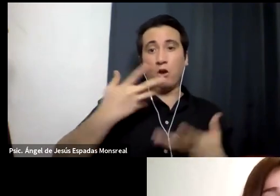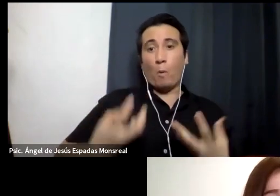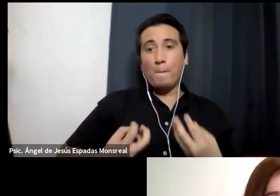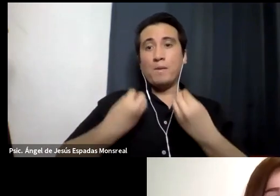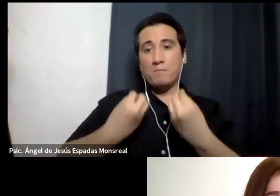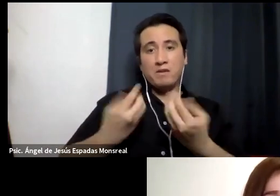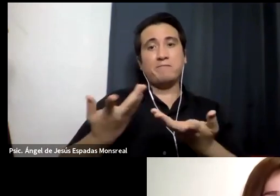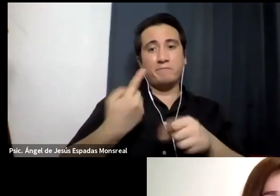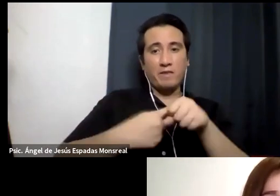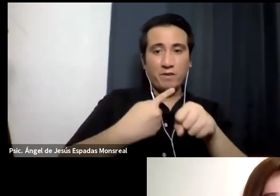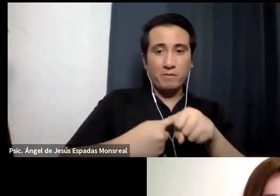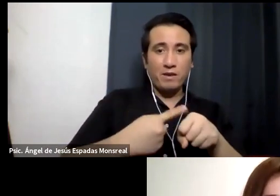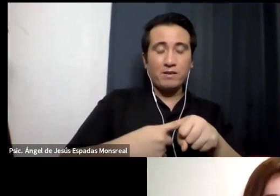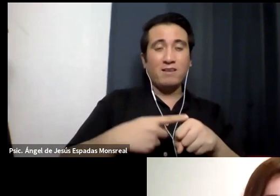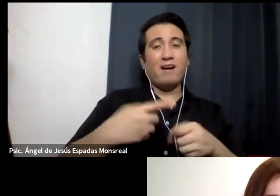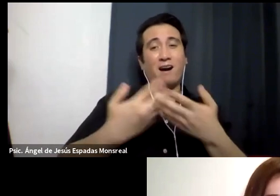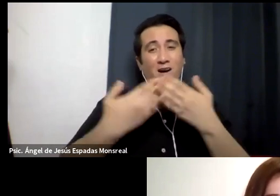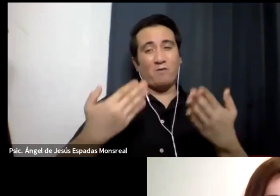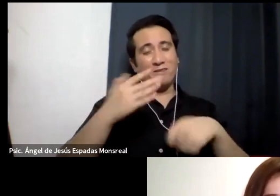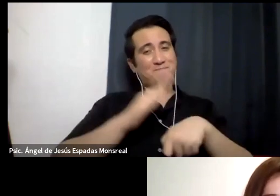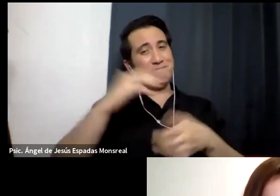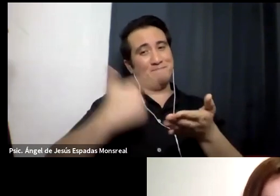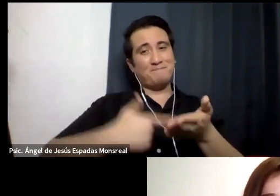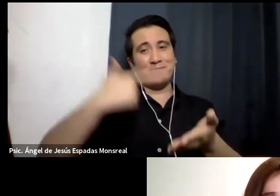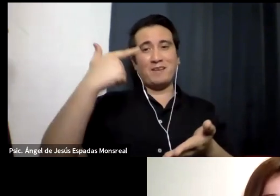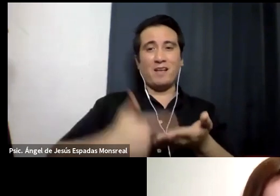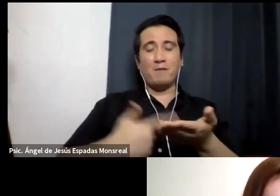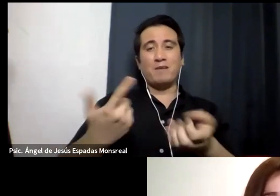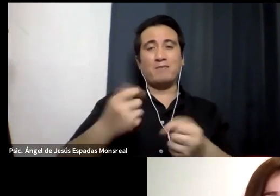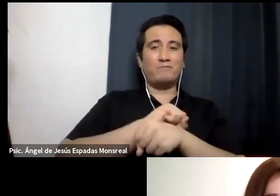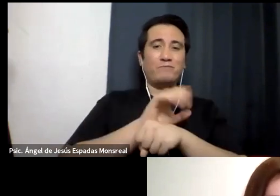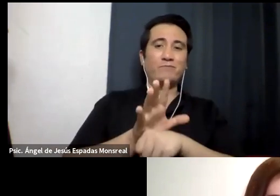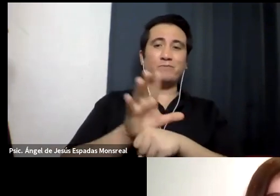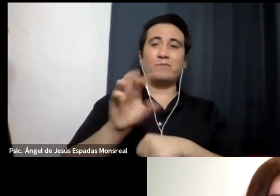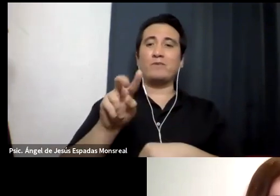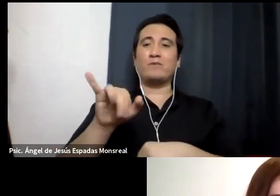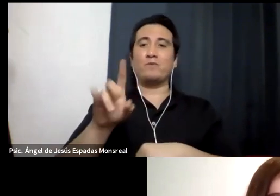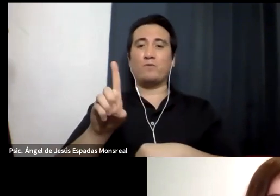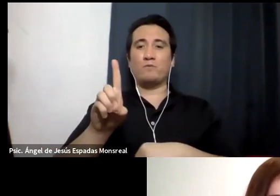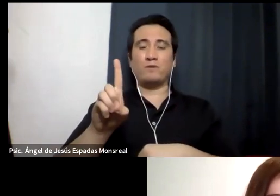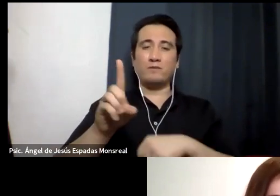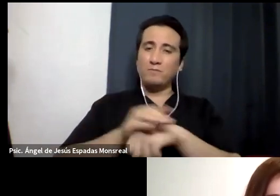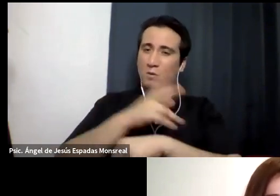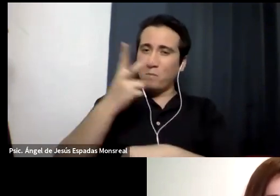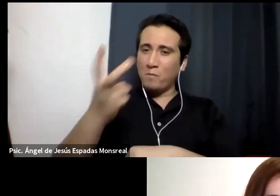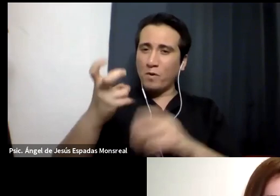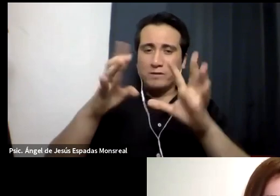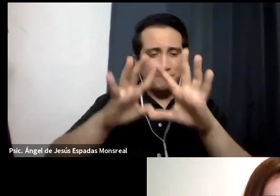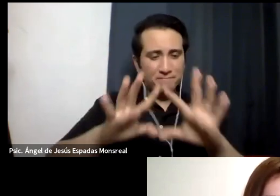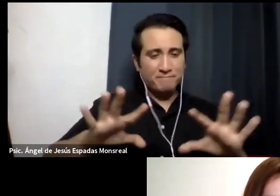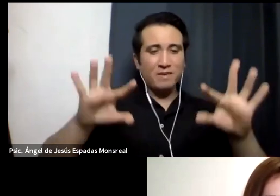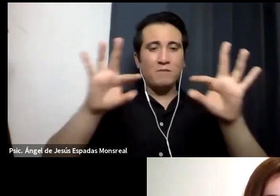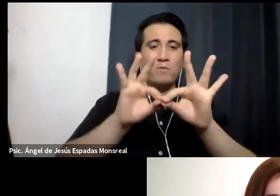enfermedades, pues hoy está siendo todavía más grave con la pandemia del COVID. Por eso es tan importante que